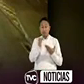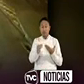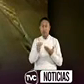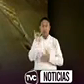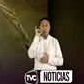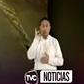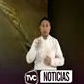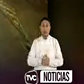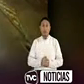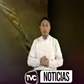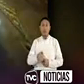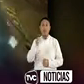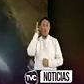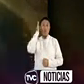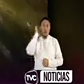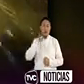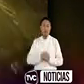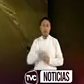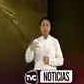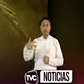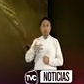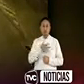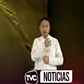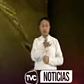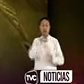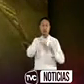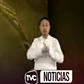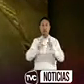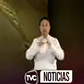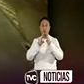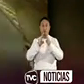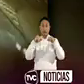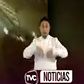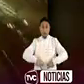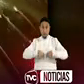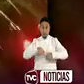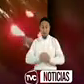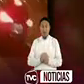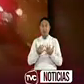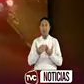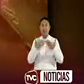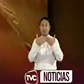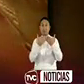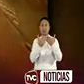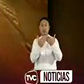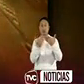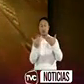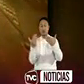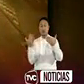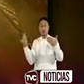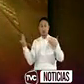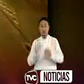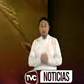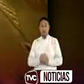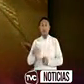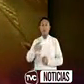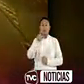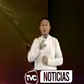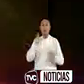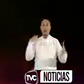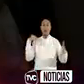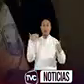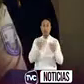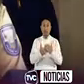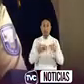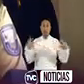Sangolquí. La conductora de un vehículo llegó hasta el condominio donde vive. Mientras esperaba que la puerta eléctrica se abra, llegaron los